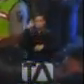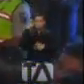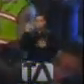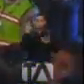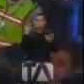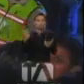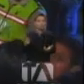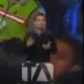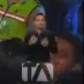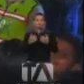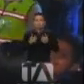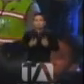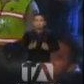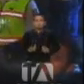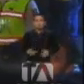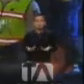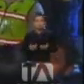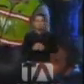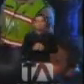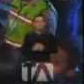acabar con la vida de Jesús.